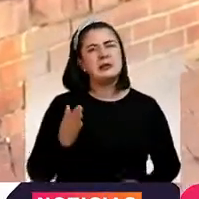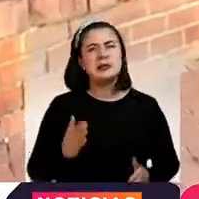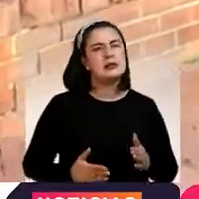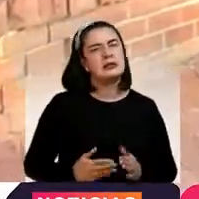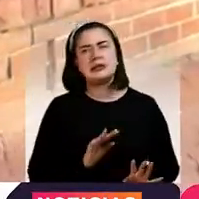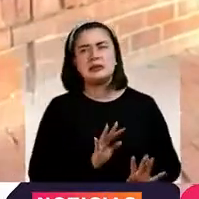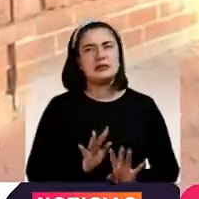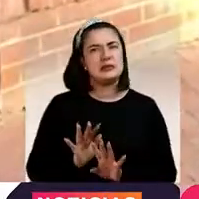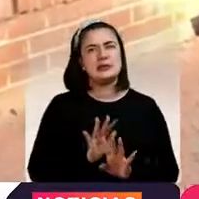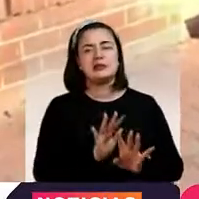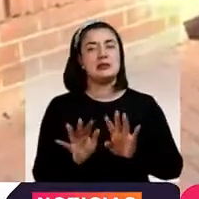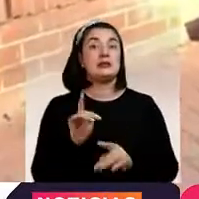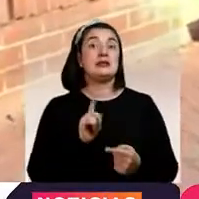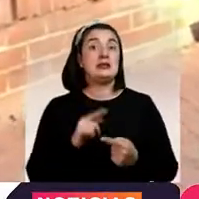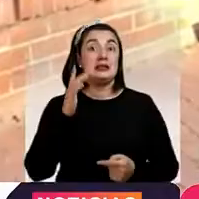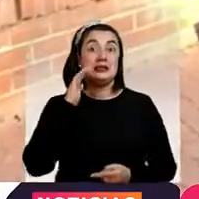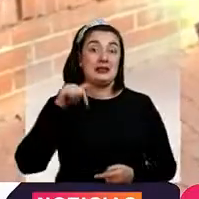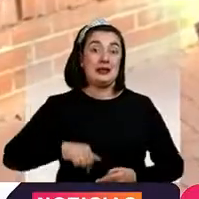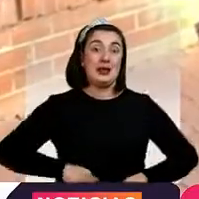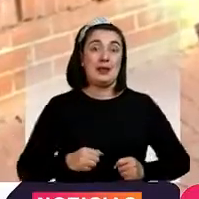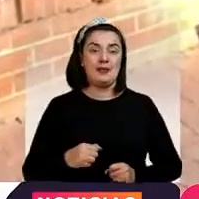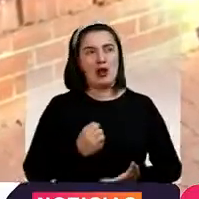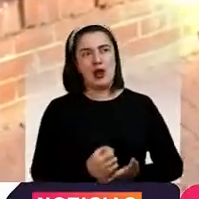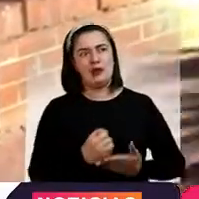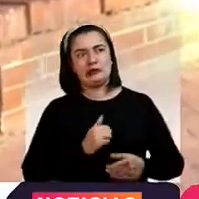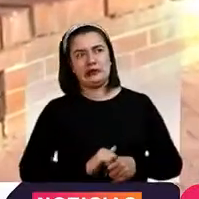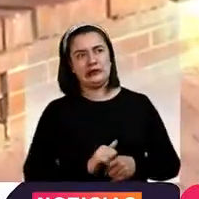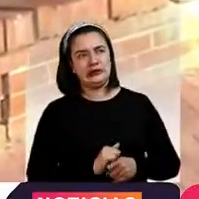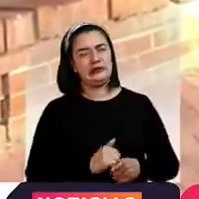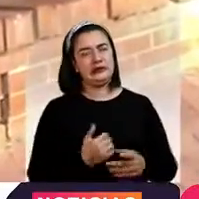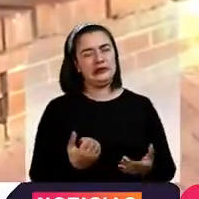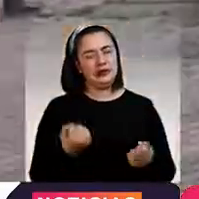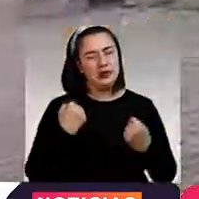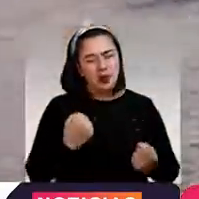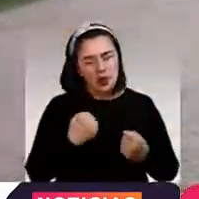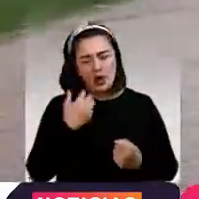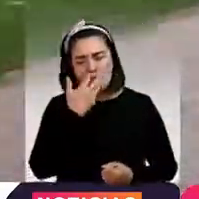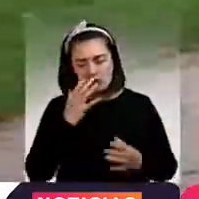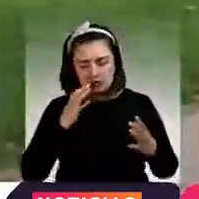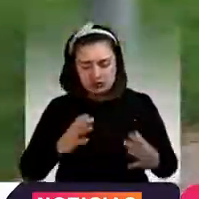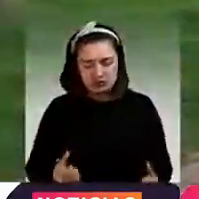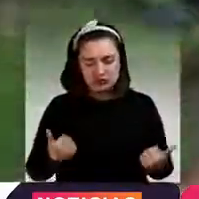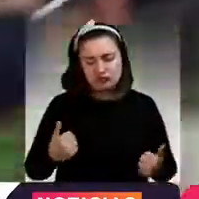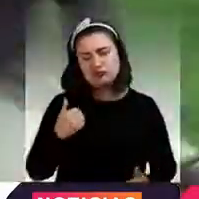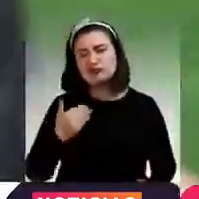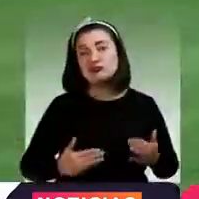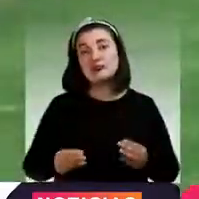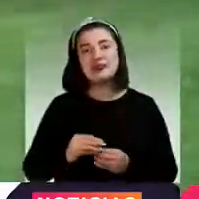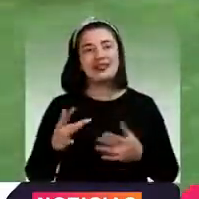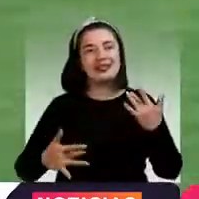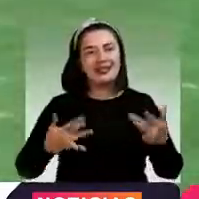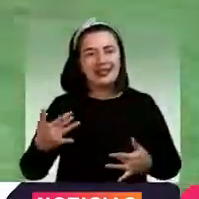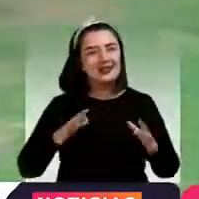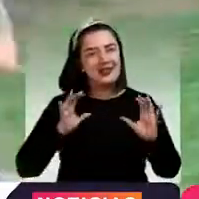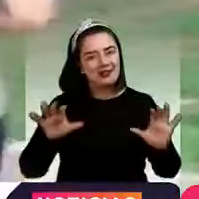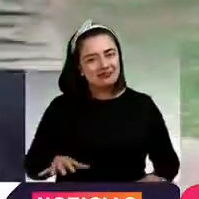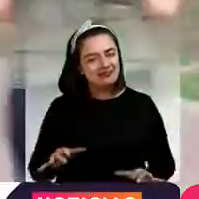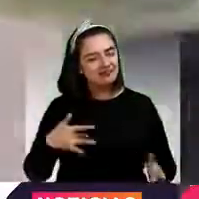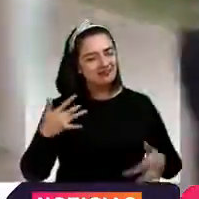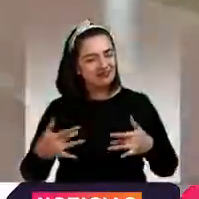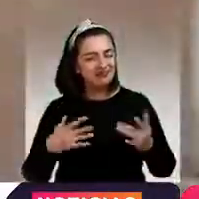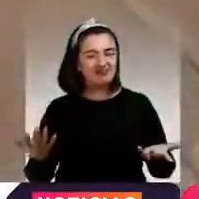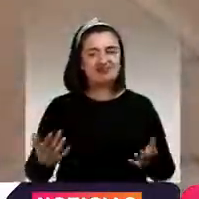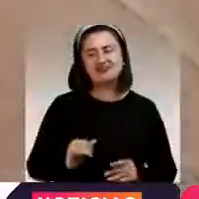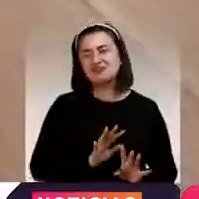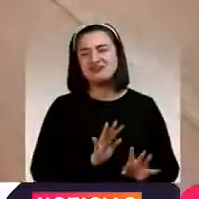la Media Maratón de Bogotá nos prepara, hicimos calentamiento. Además de divertirse y hacer actividad física, los inscritos pueden